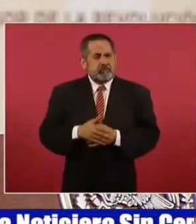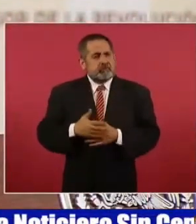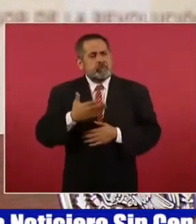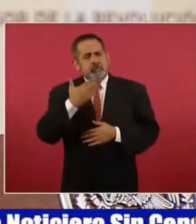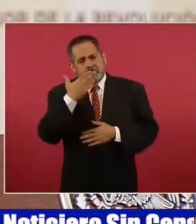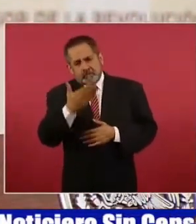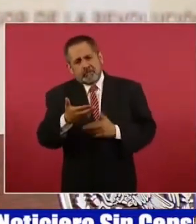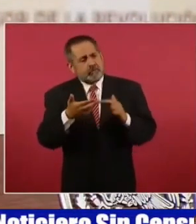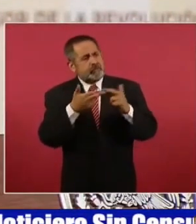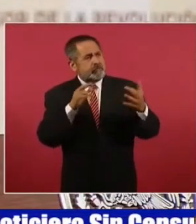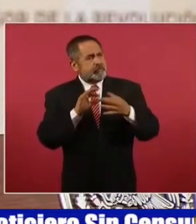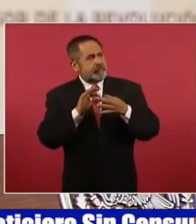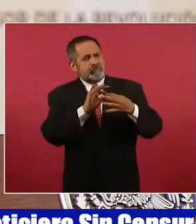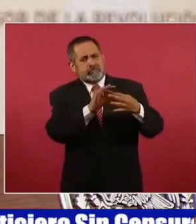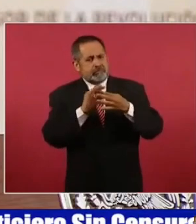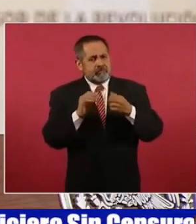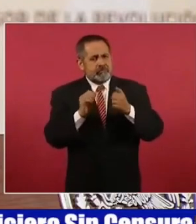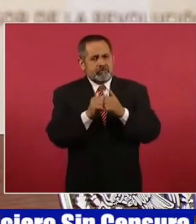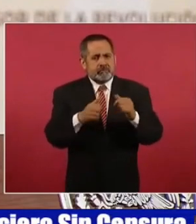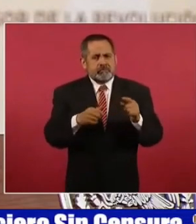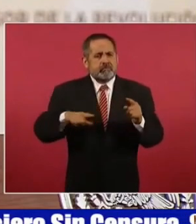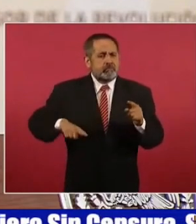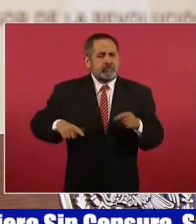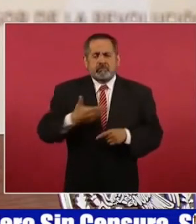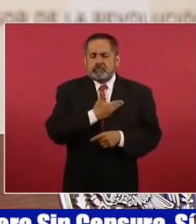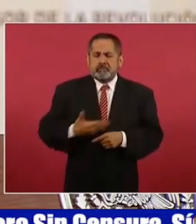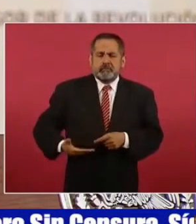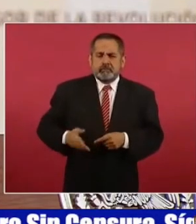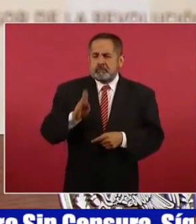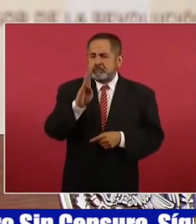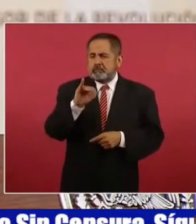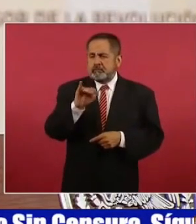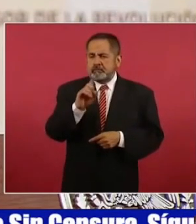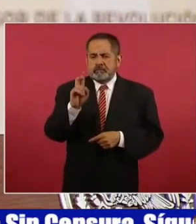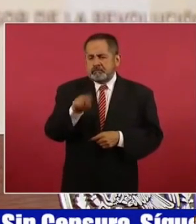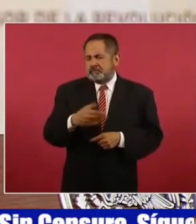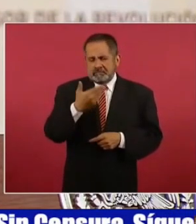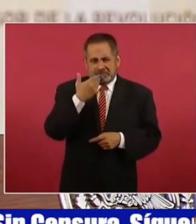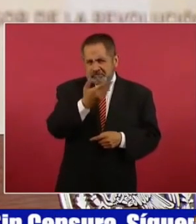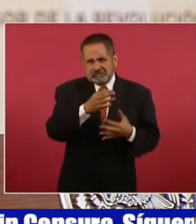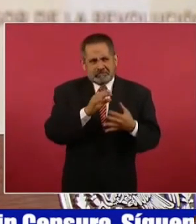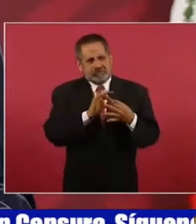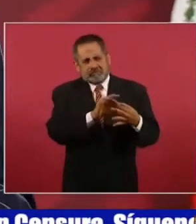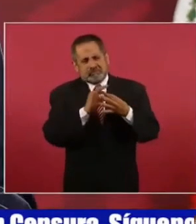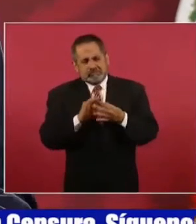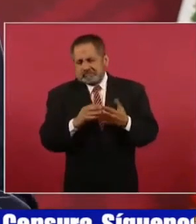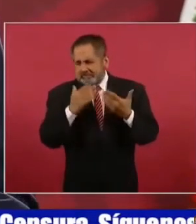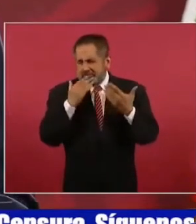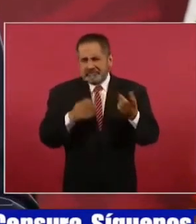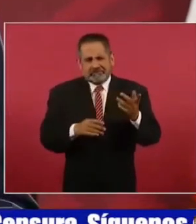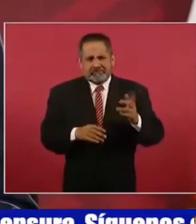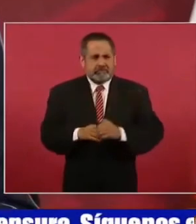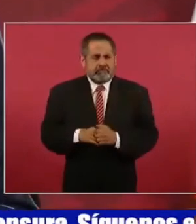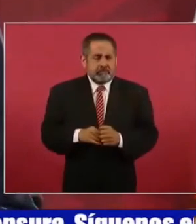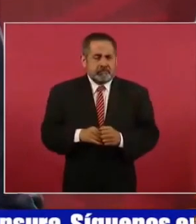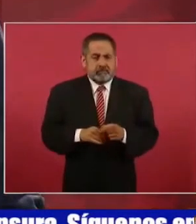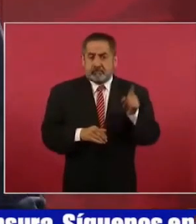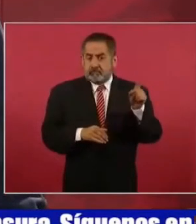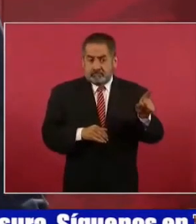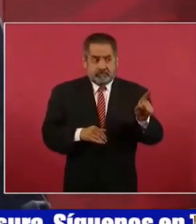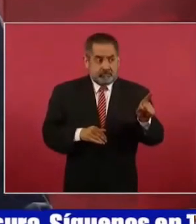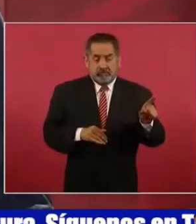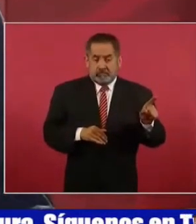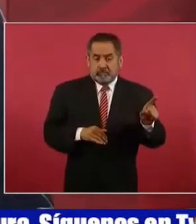lo toman los medios de comunicación. Bien lo dice. No solamente es el caso de Ciro Gómez Leiva, son todos. Toman el caso de Genaro García Luna por